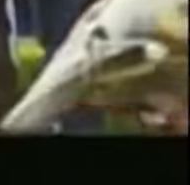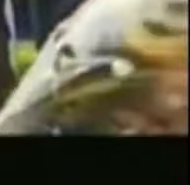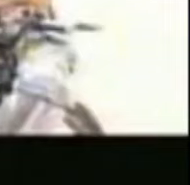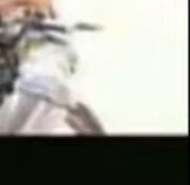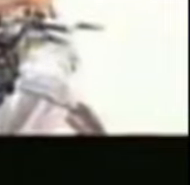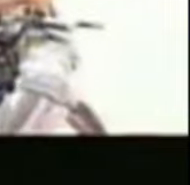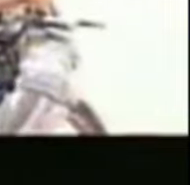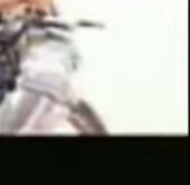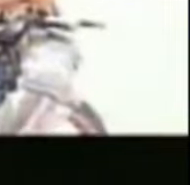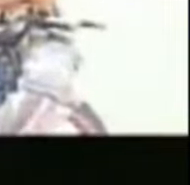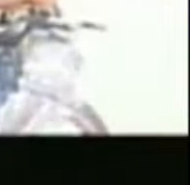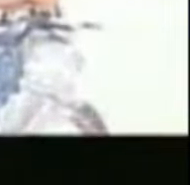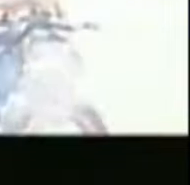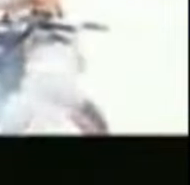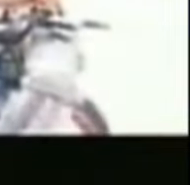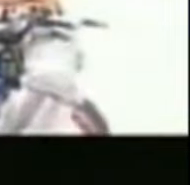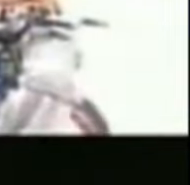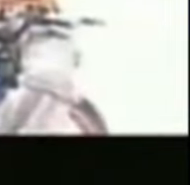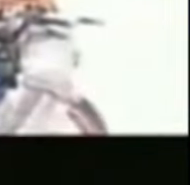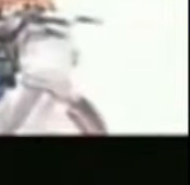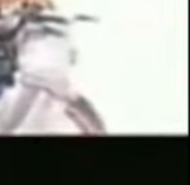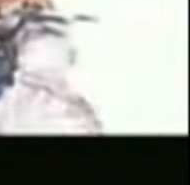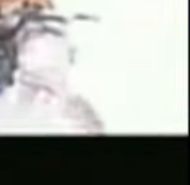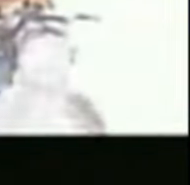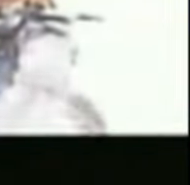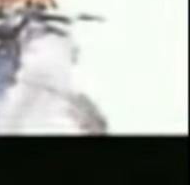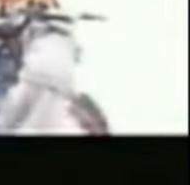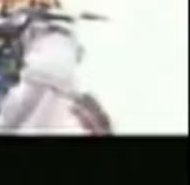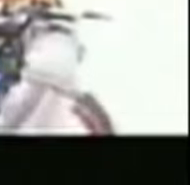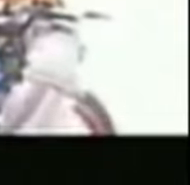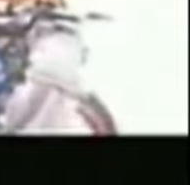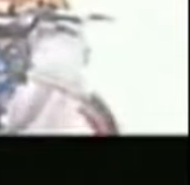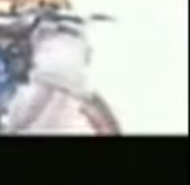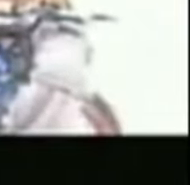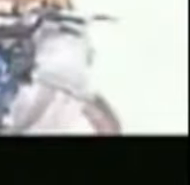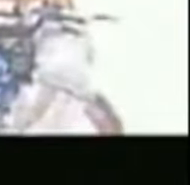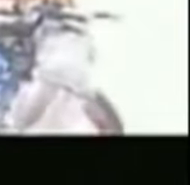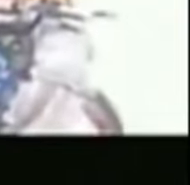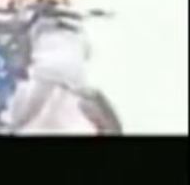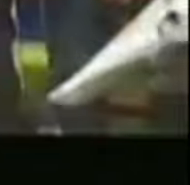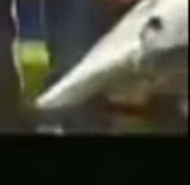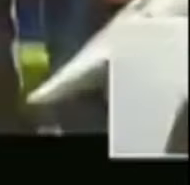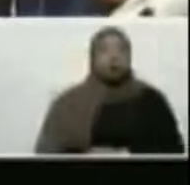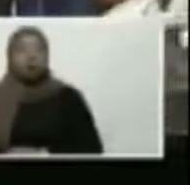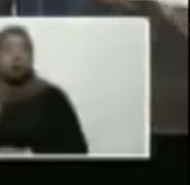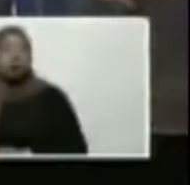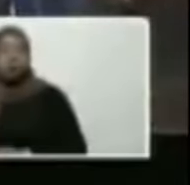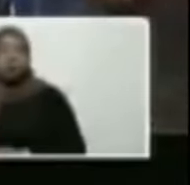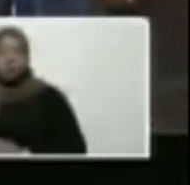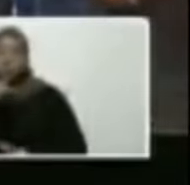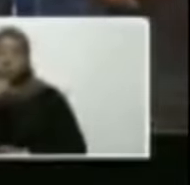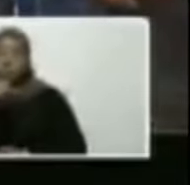Y tenemos que acabar con la discriminación, con la